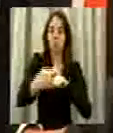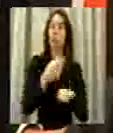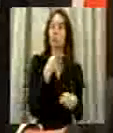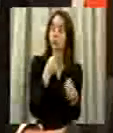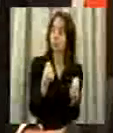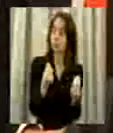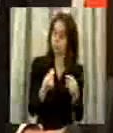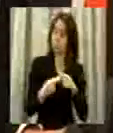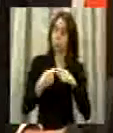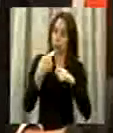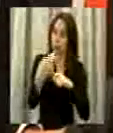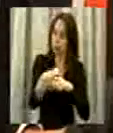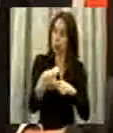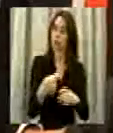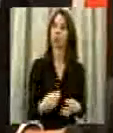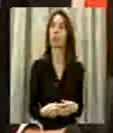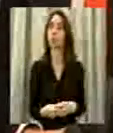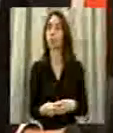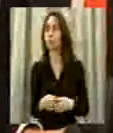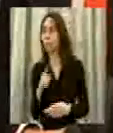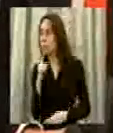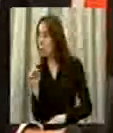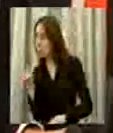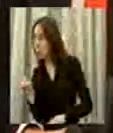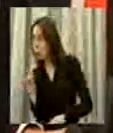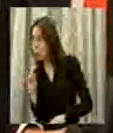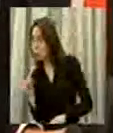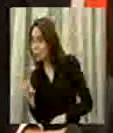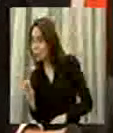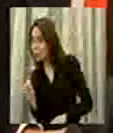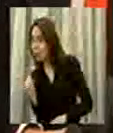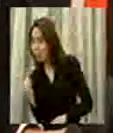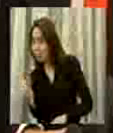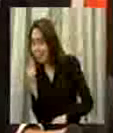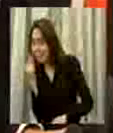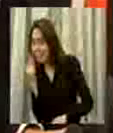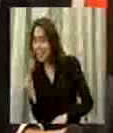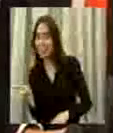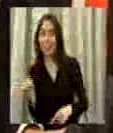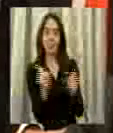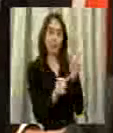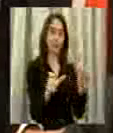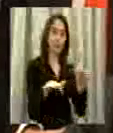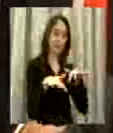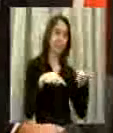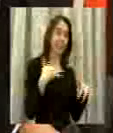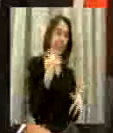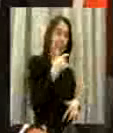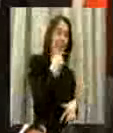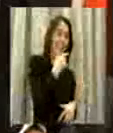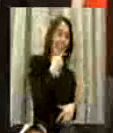gusto. ¿O no, director?